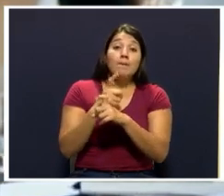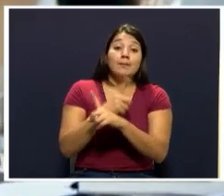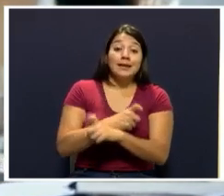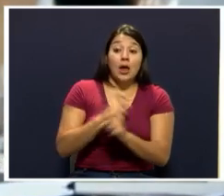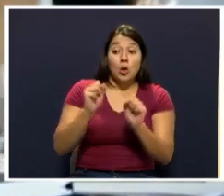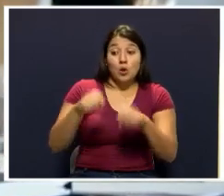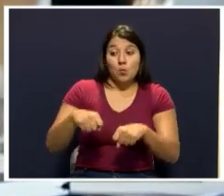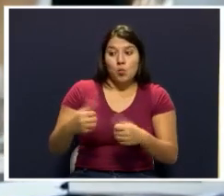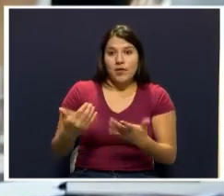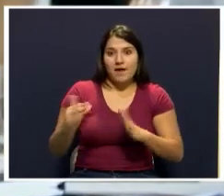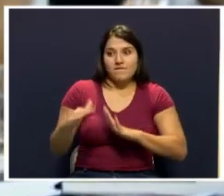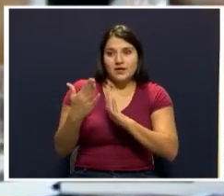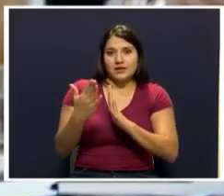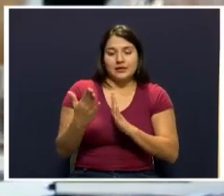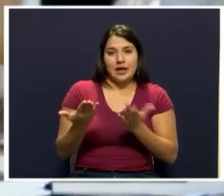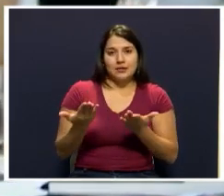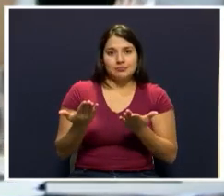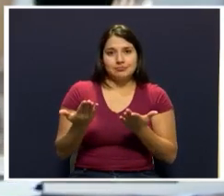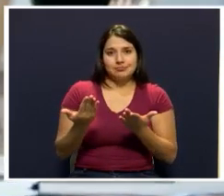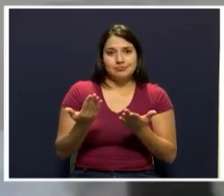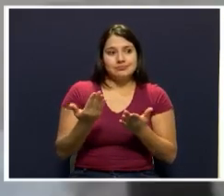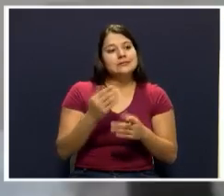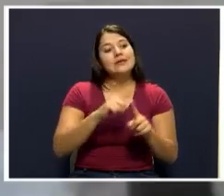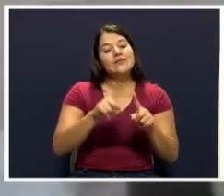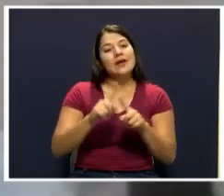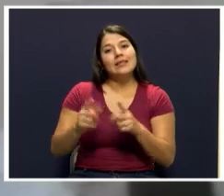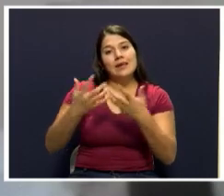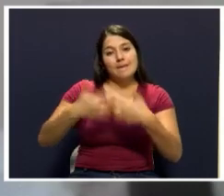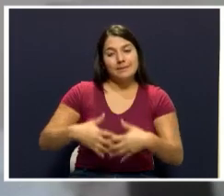panorama que viven diversas empresas. El empleo